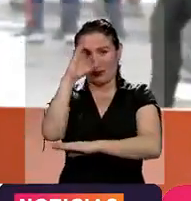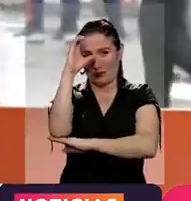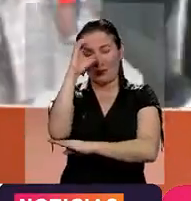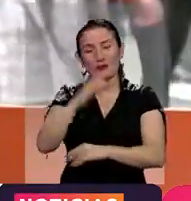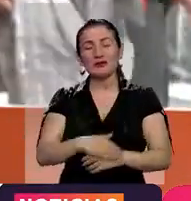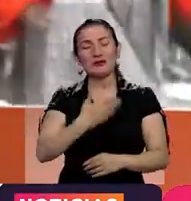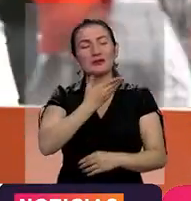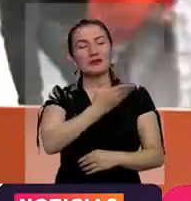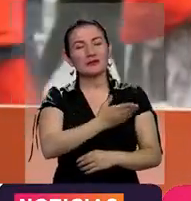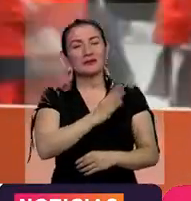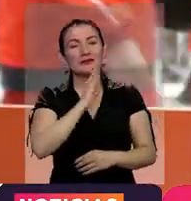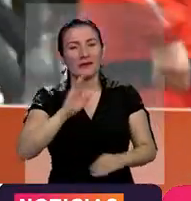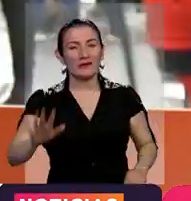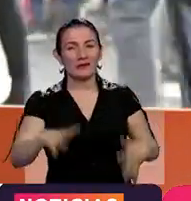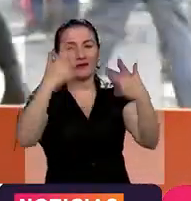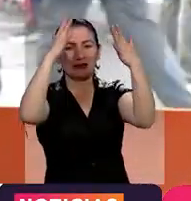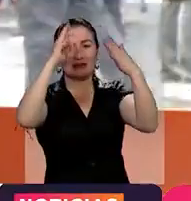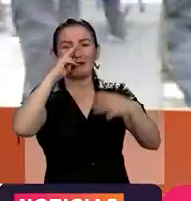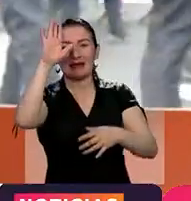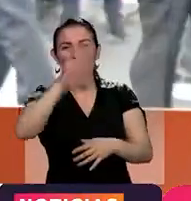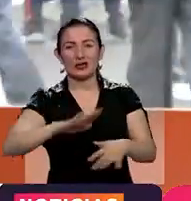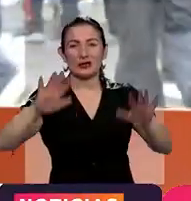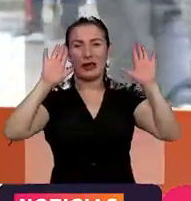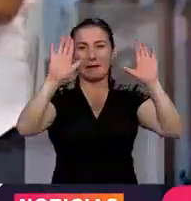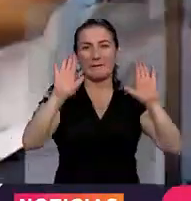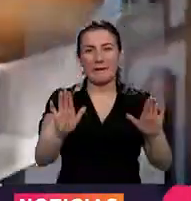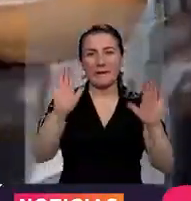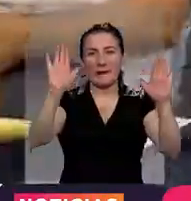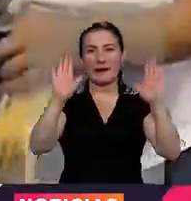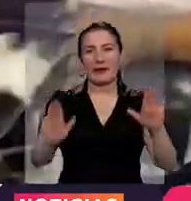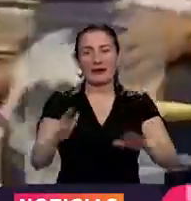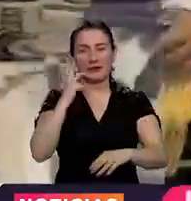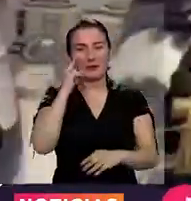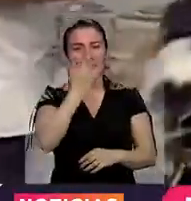Este es el caso del Festival Nacional de Mapalé.